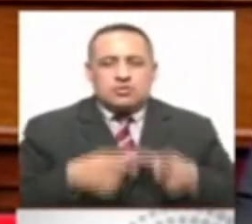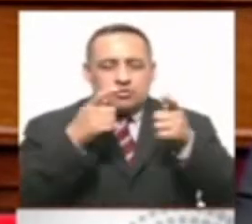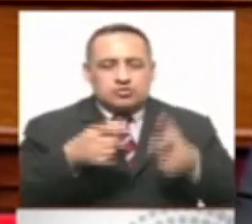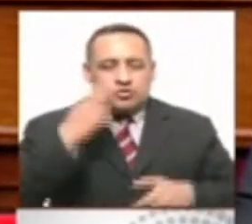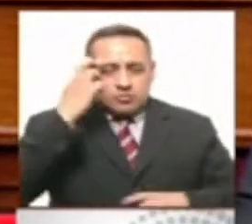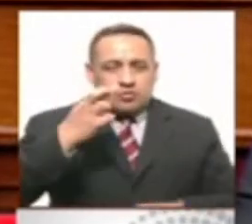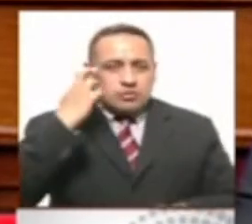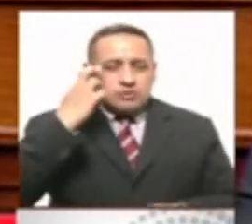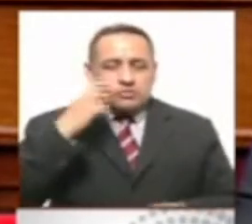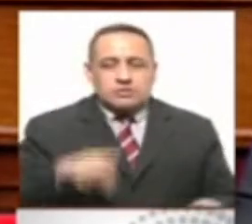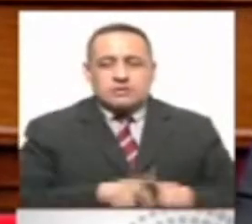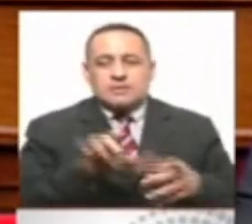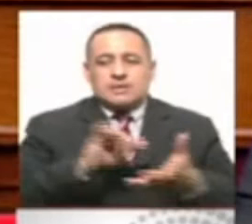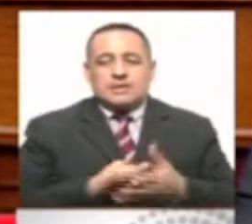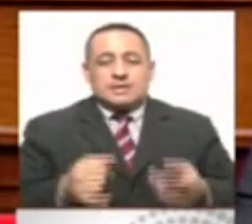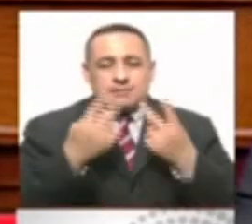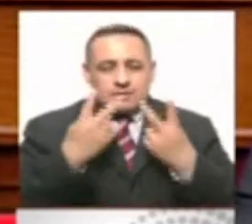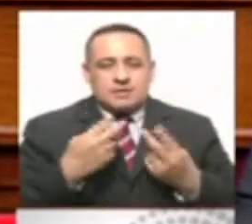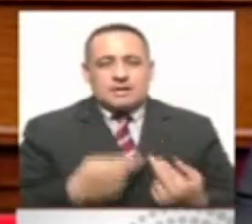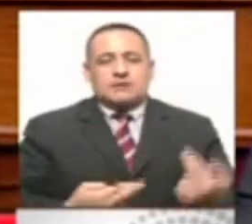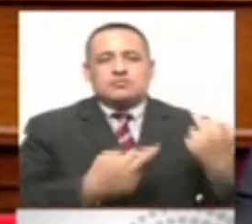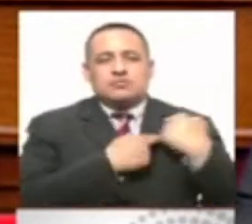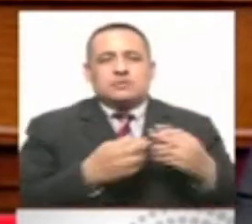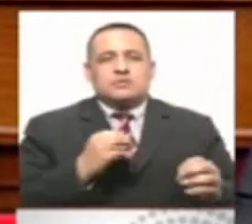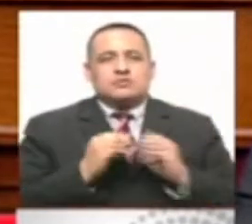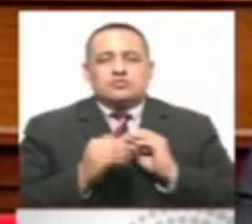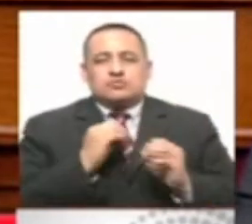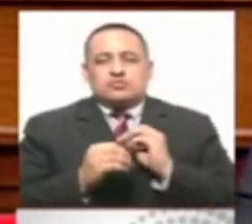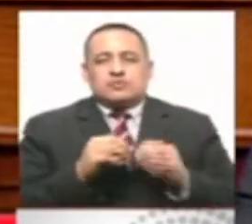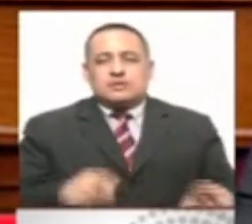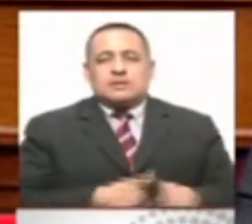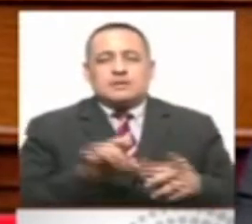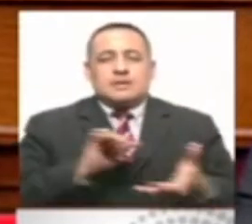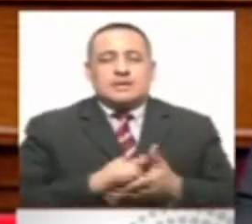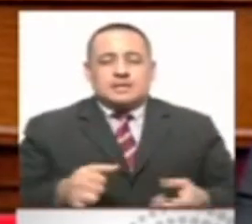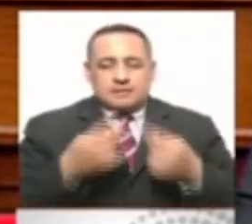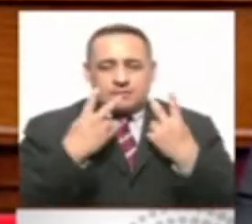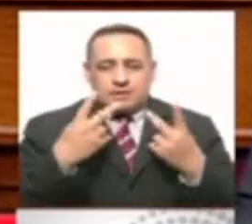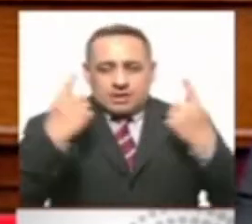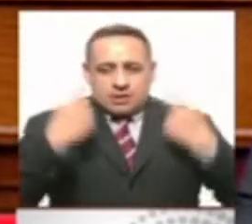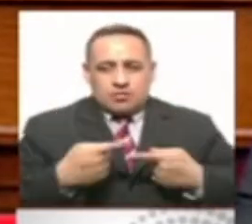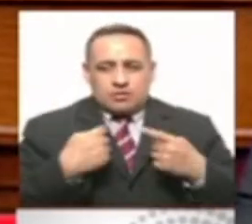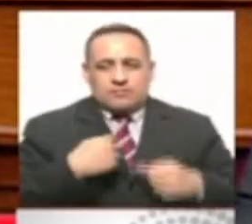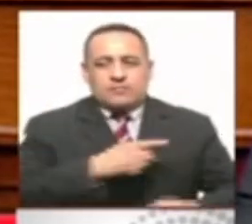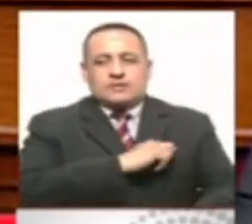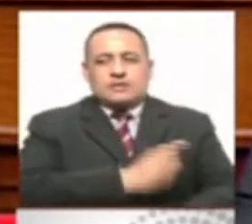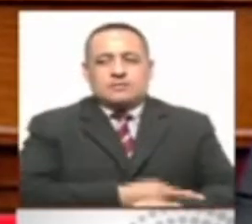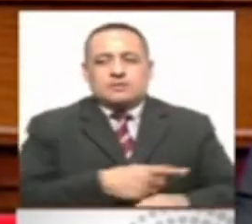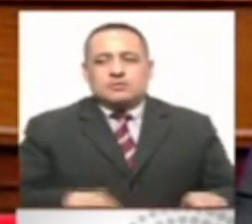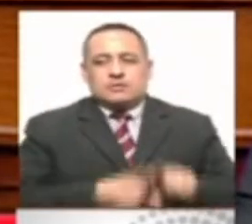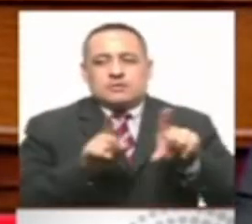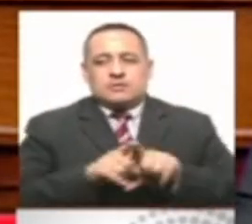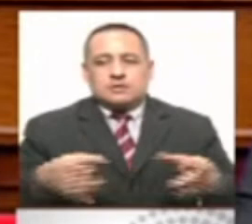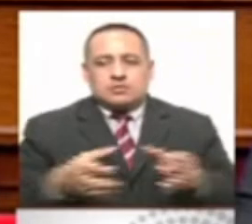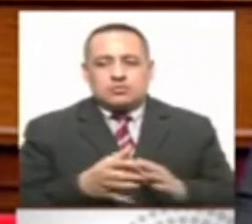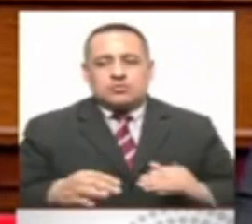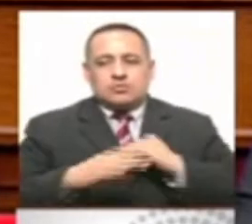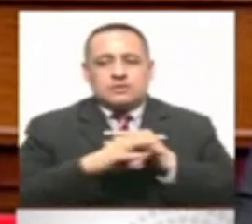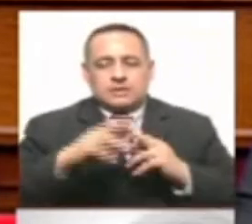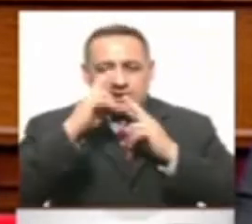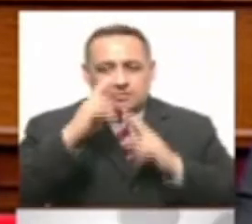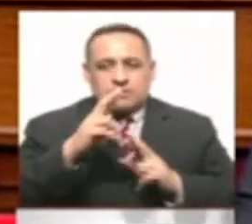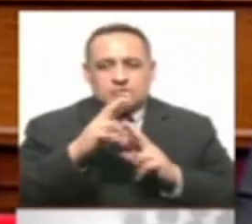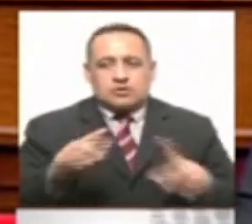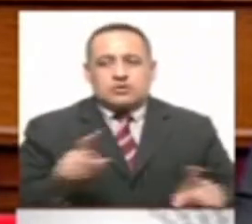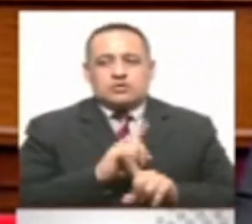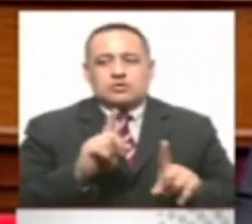político que debe ser empleado responsablemente y que debe tener como finalidad el fortalecimiento de la institucionalidad democrática